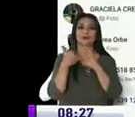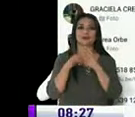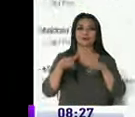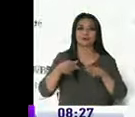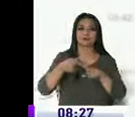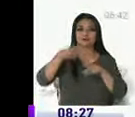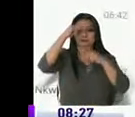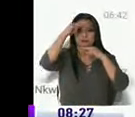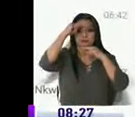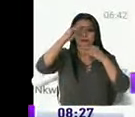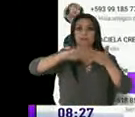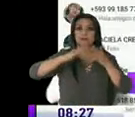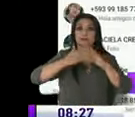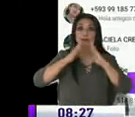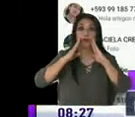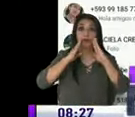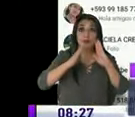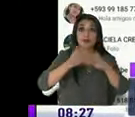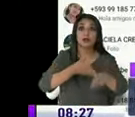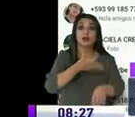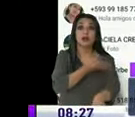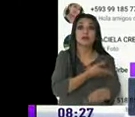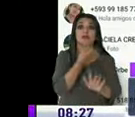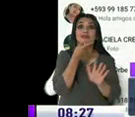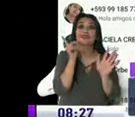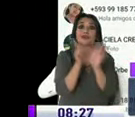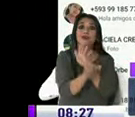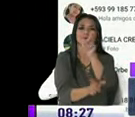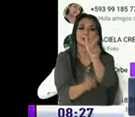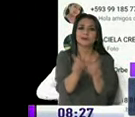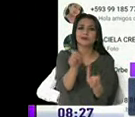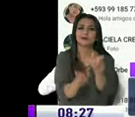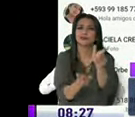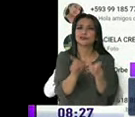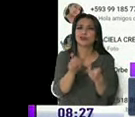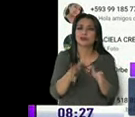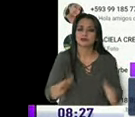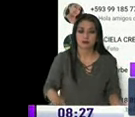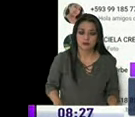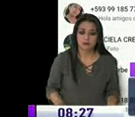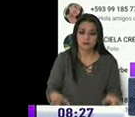buses. Se dan cuenta que están llevando seres humanos. Ahora estamos evidenciando